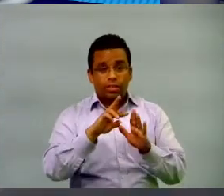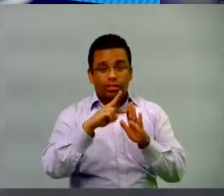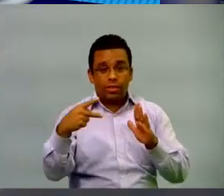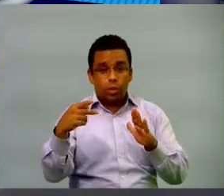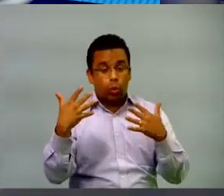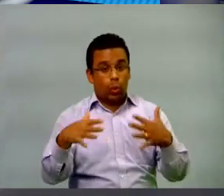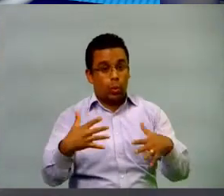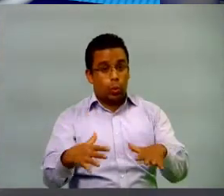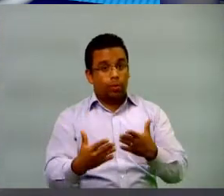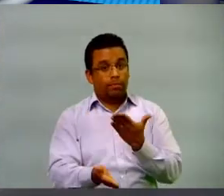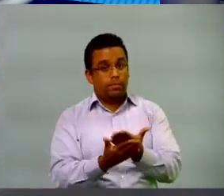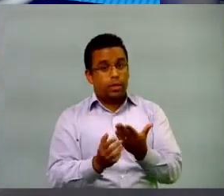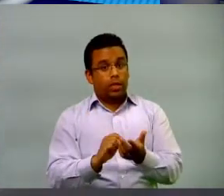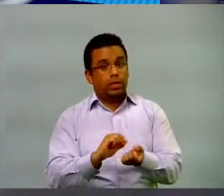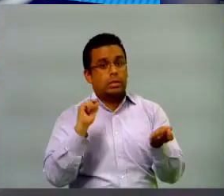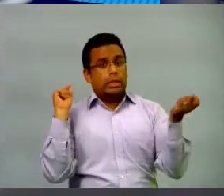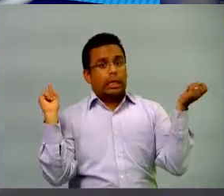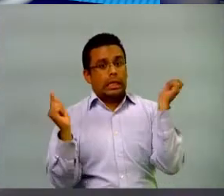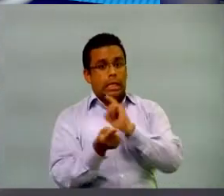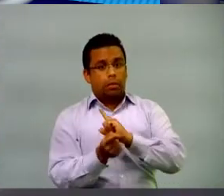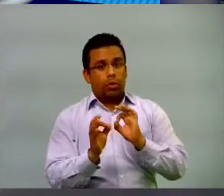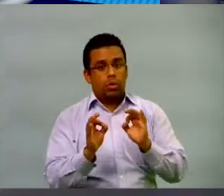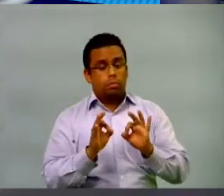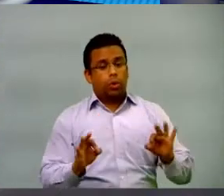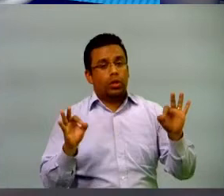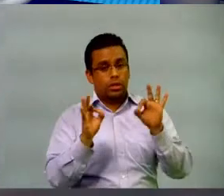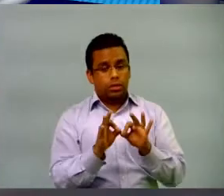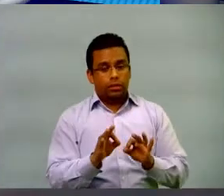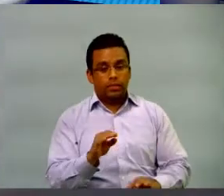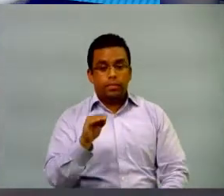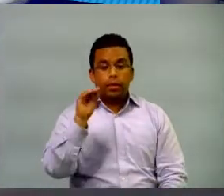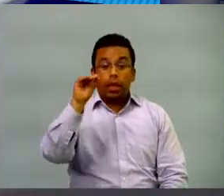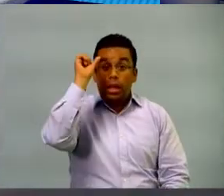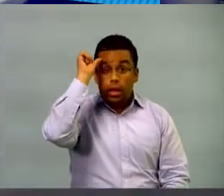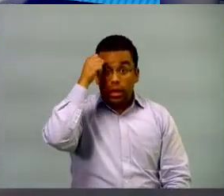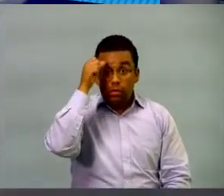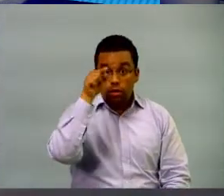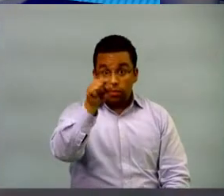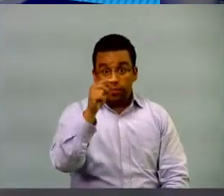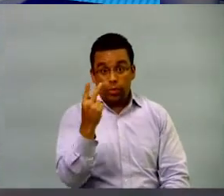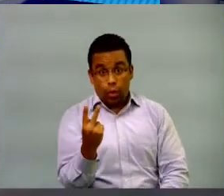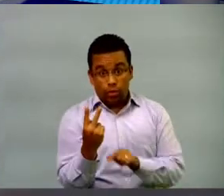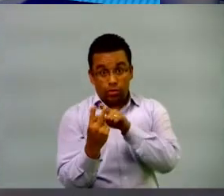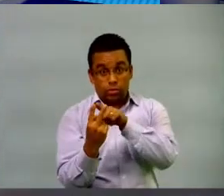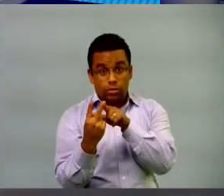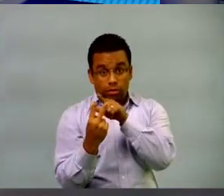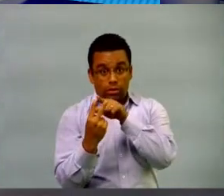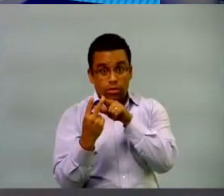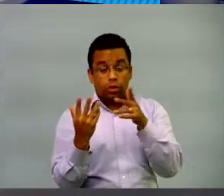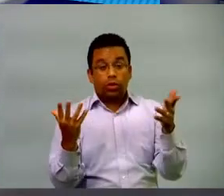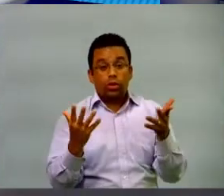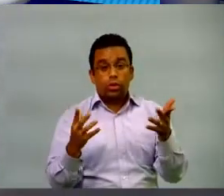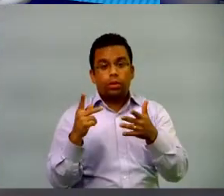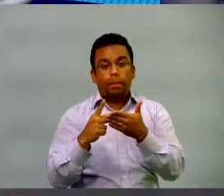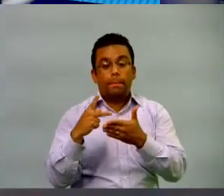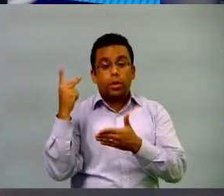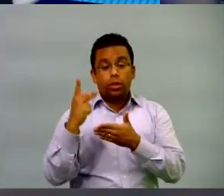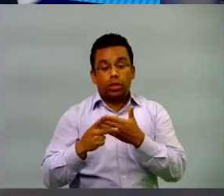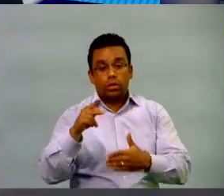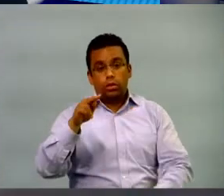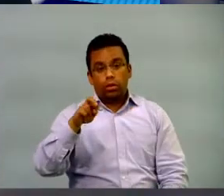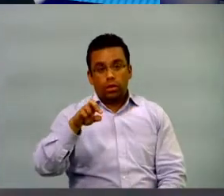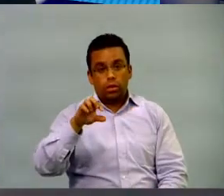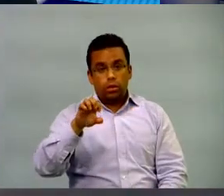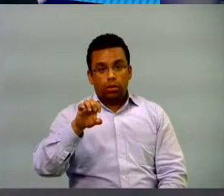ser un cambio significativo en su región. Acuérdense que estas dos propuestas vienen del proyecto PEGI.